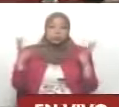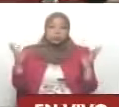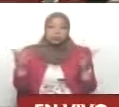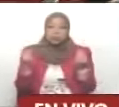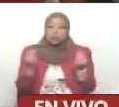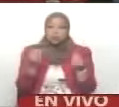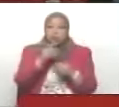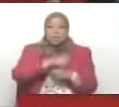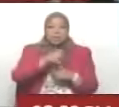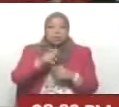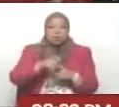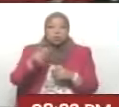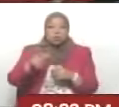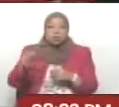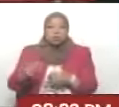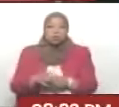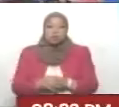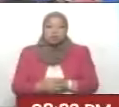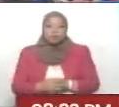Miles.